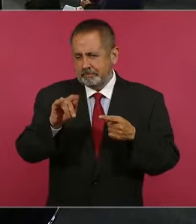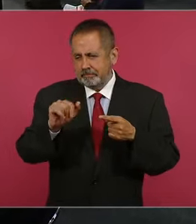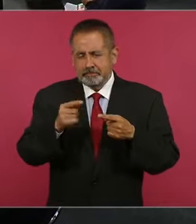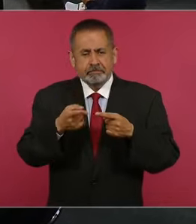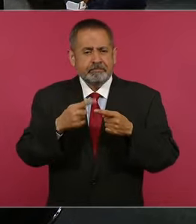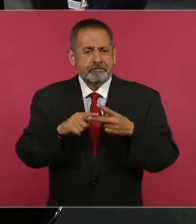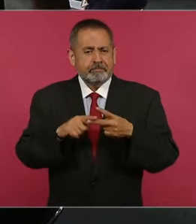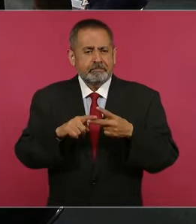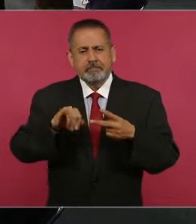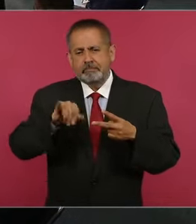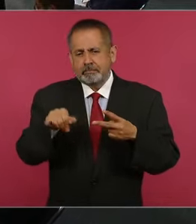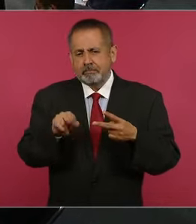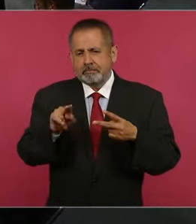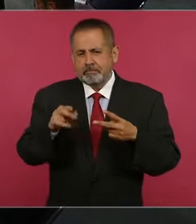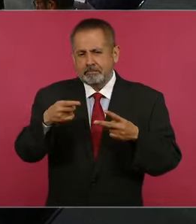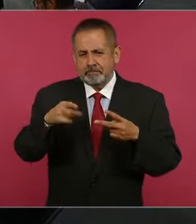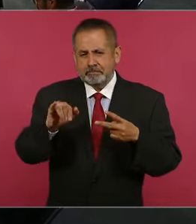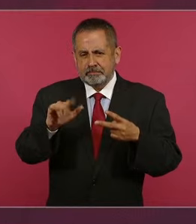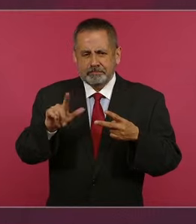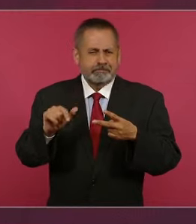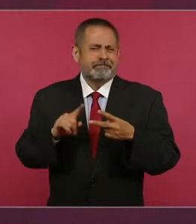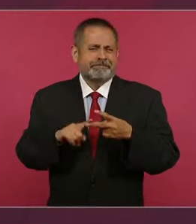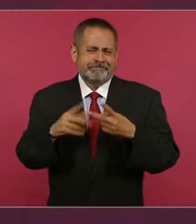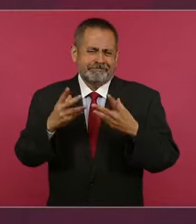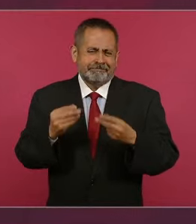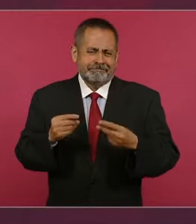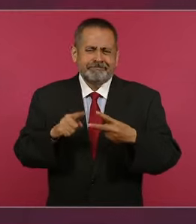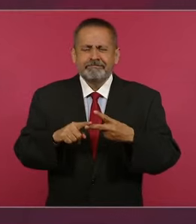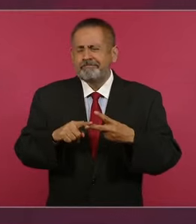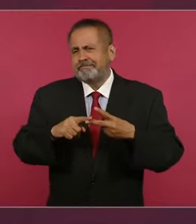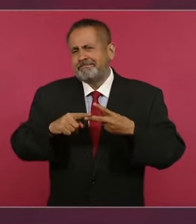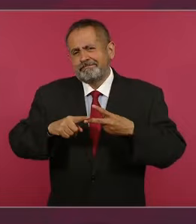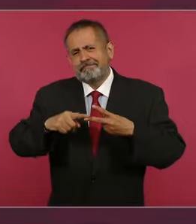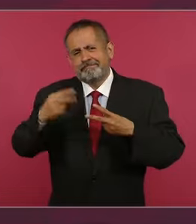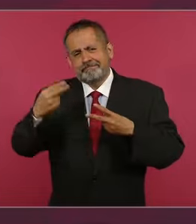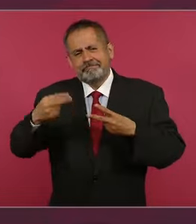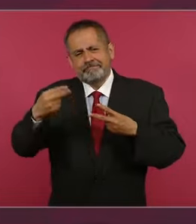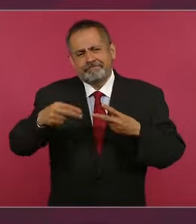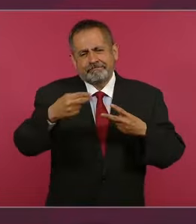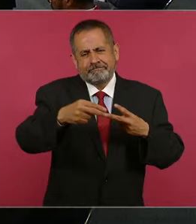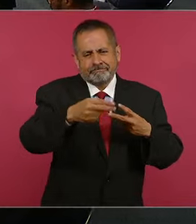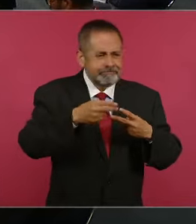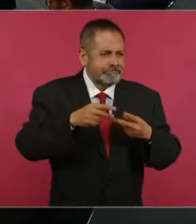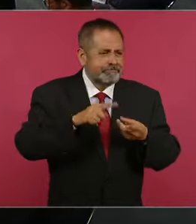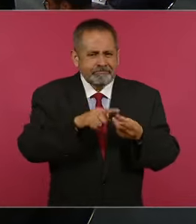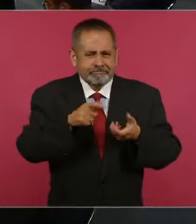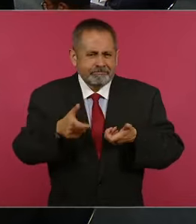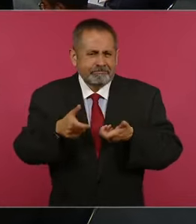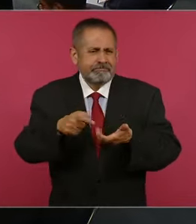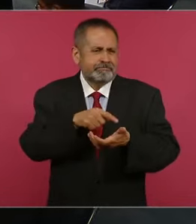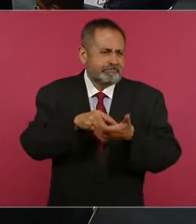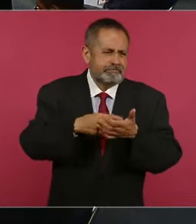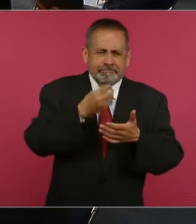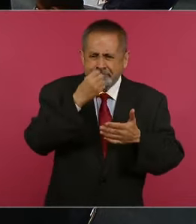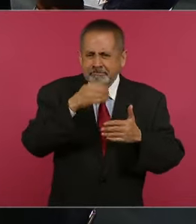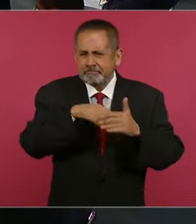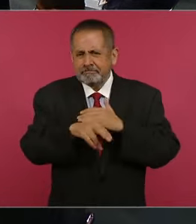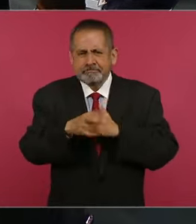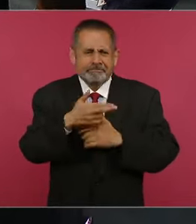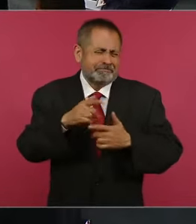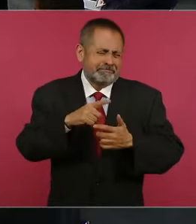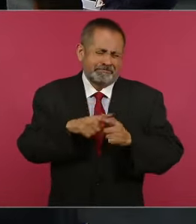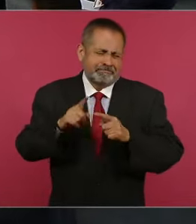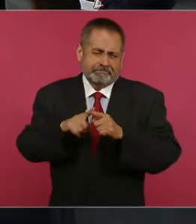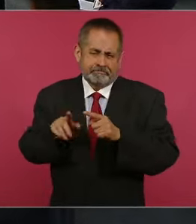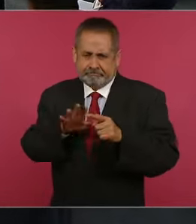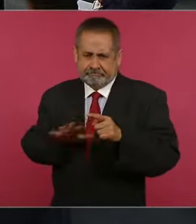Guadalupe, las tiendas y fondas en el país, pero sobre todo en el centro,